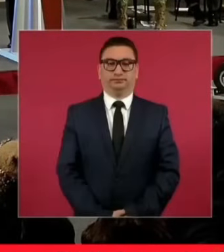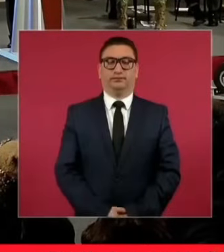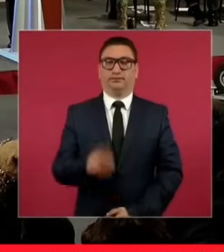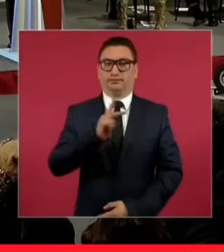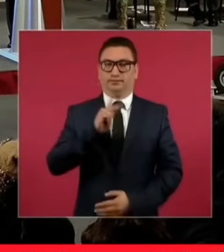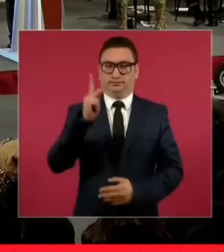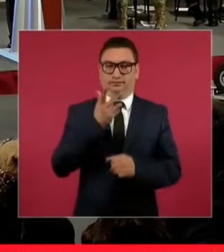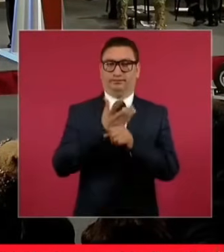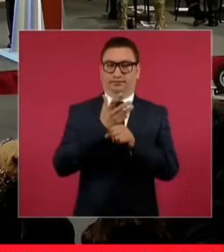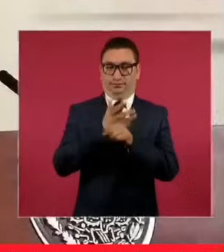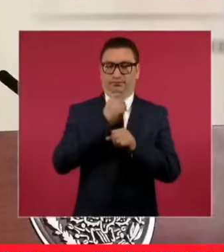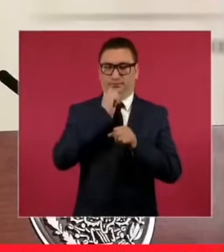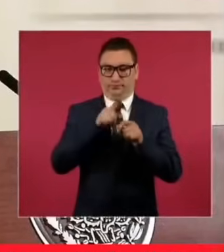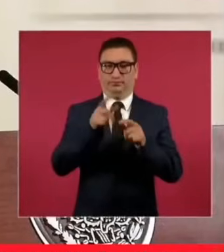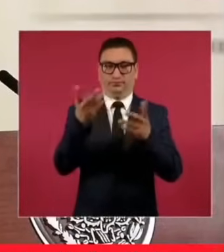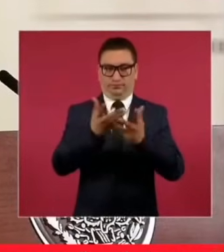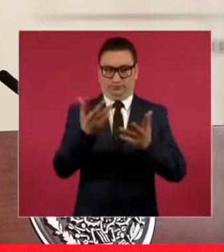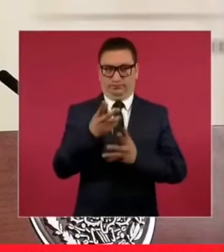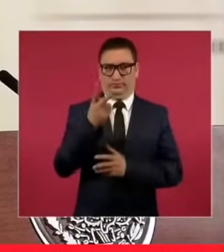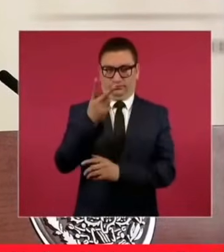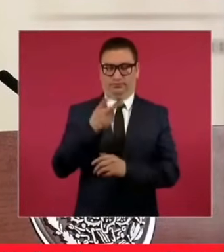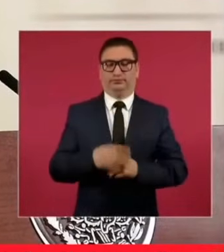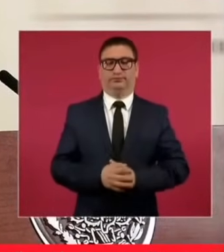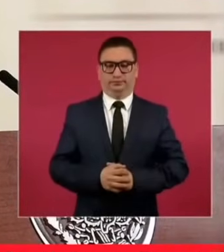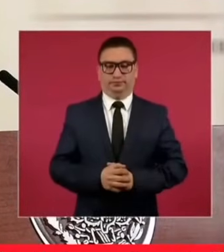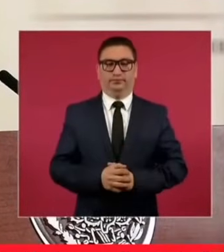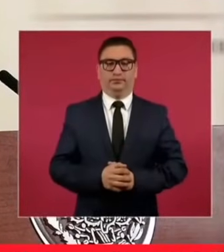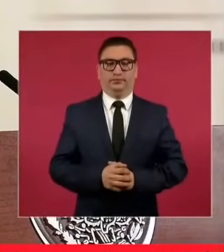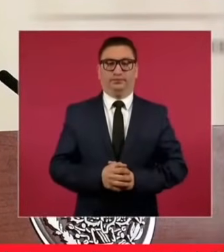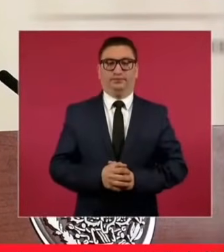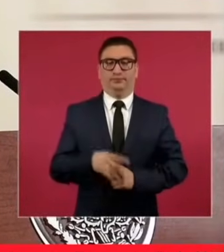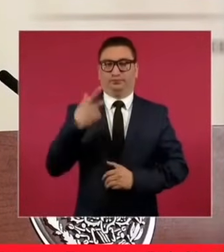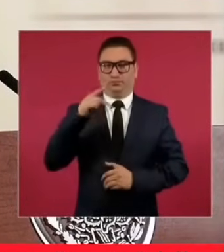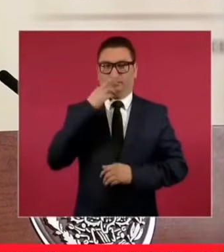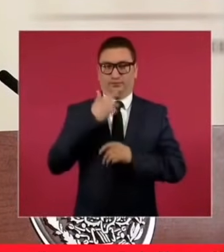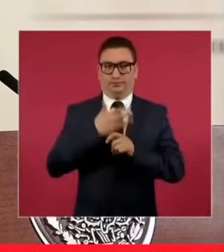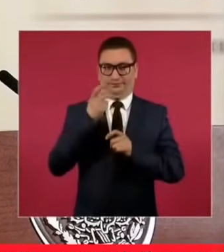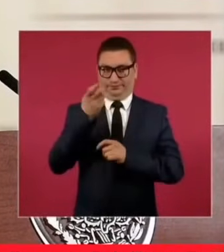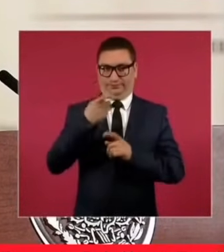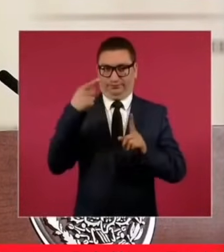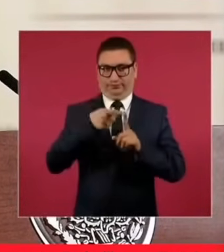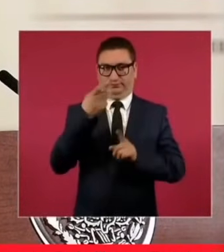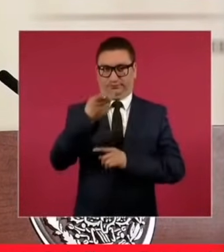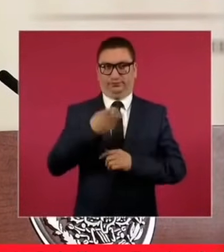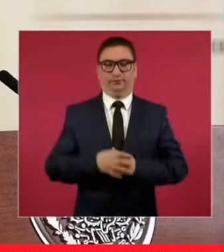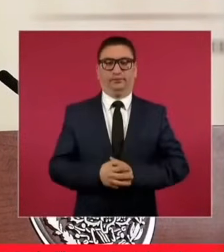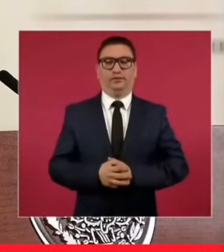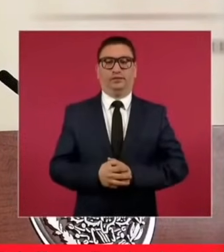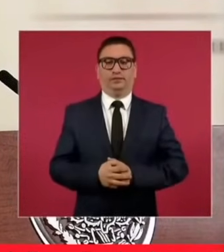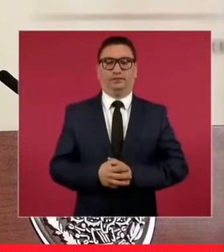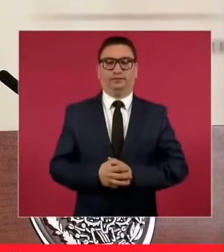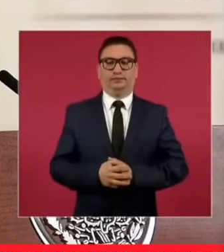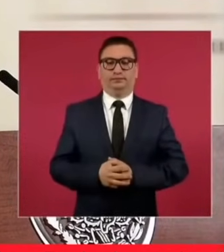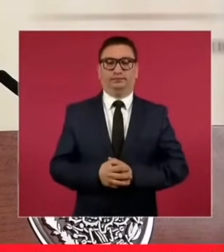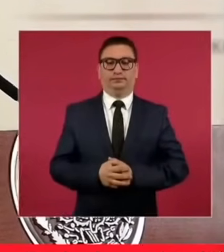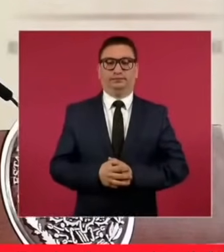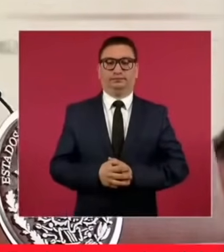hace. Son las dos tareas, dos propósitos.